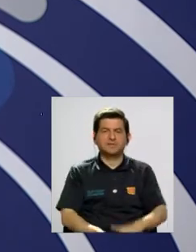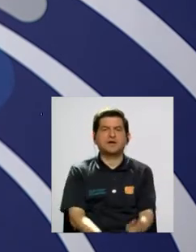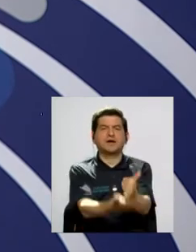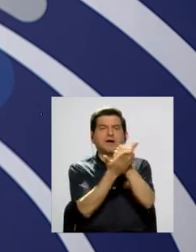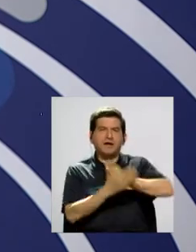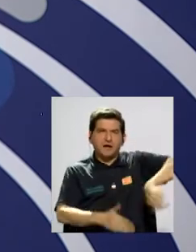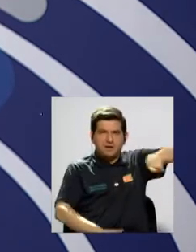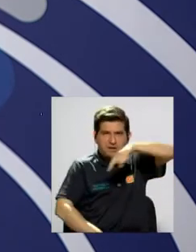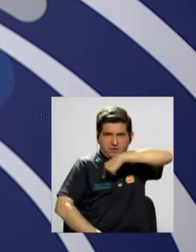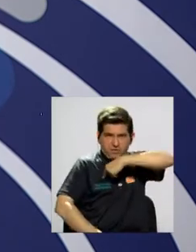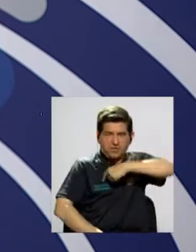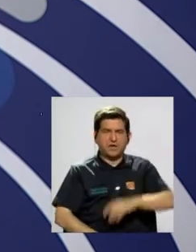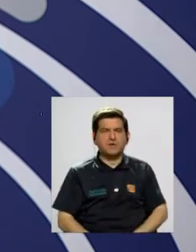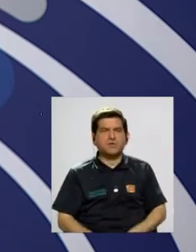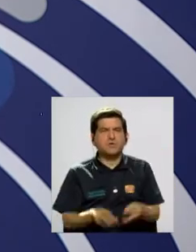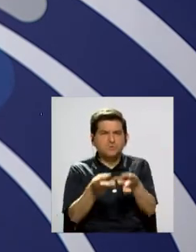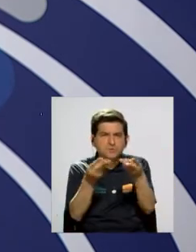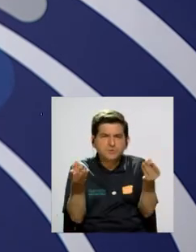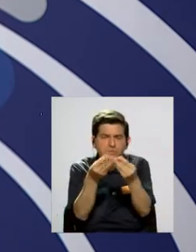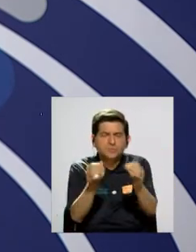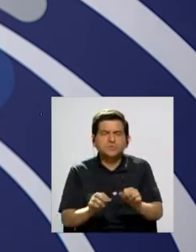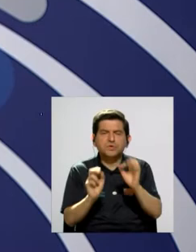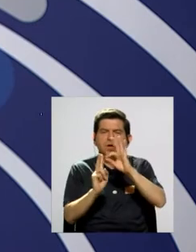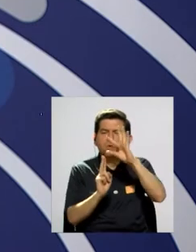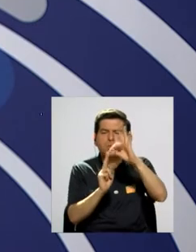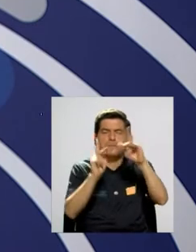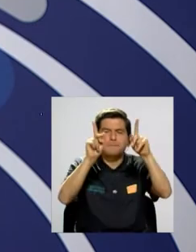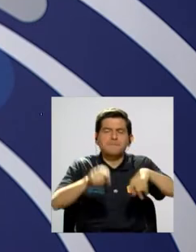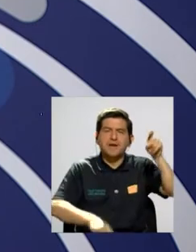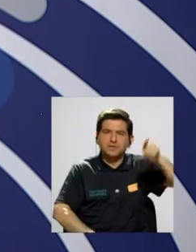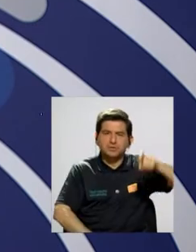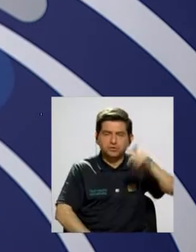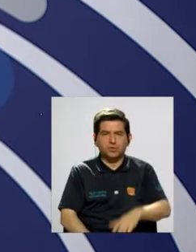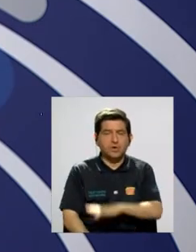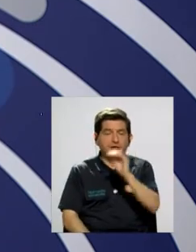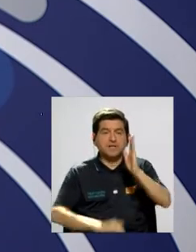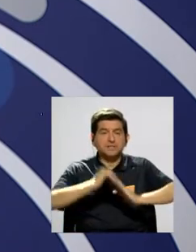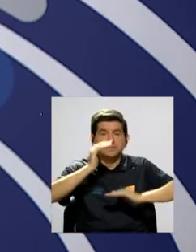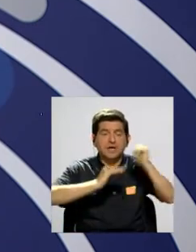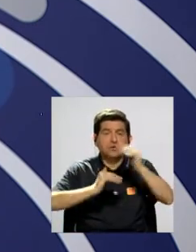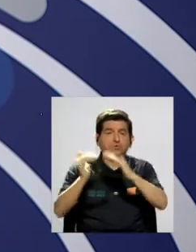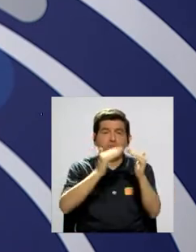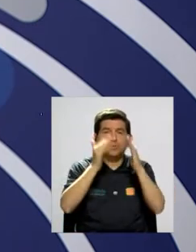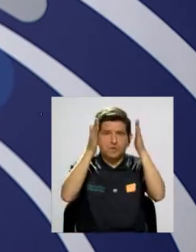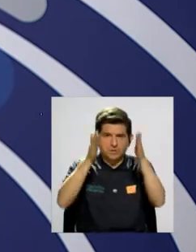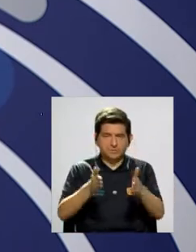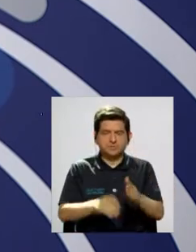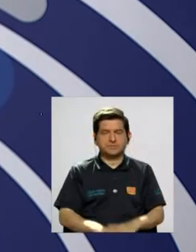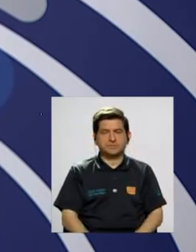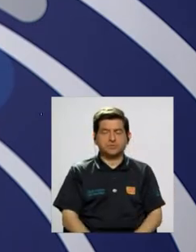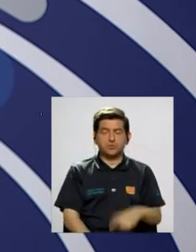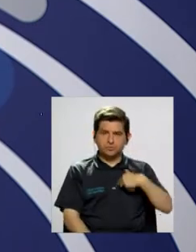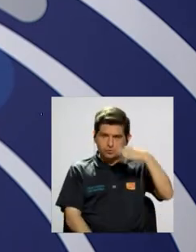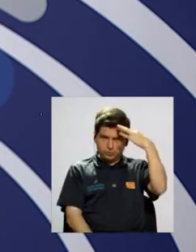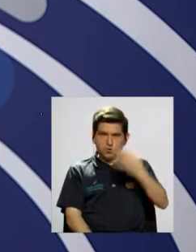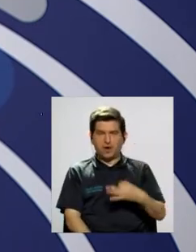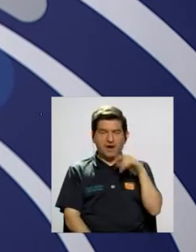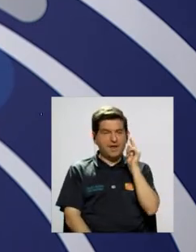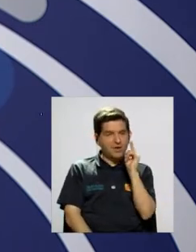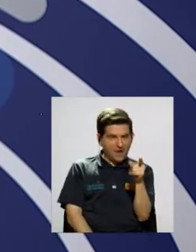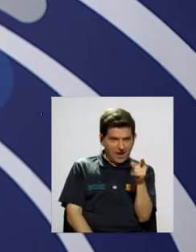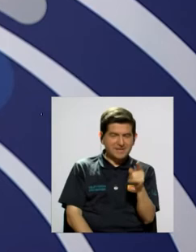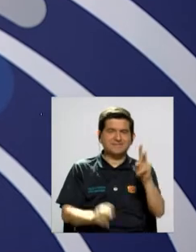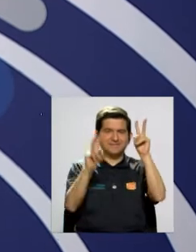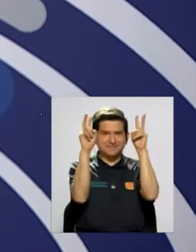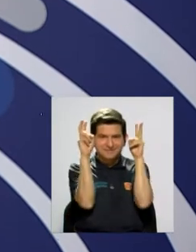ayudar a generar las oportunidades que las personas necesitan y a construir ciudadanía? Para mí, indudablemente, ese va a ser uno de